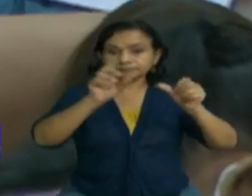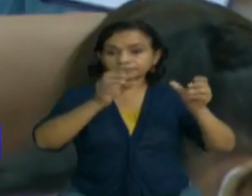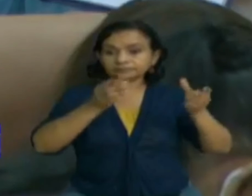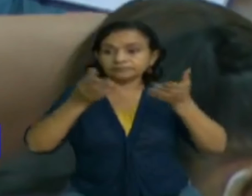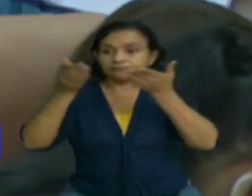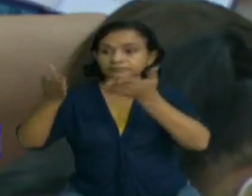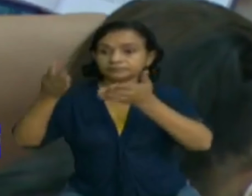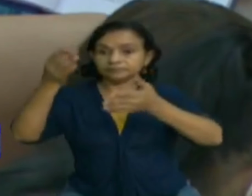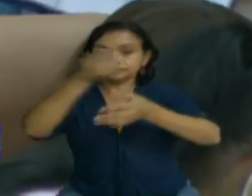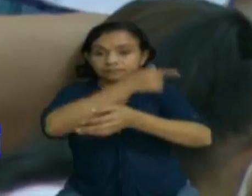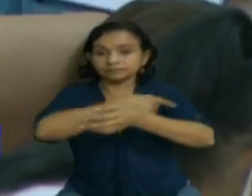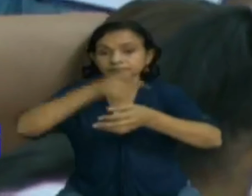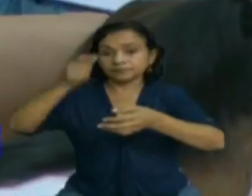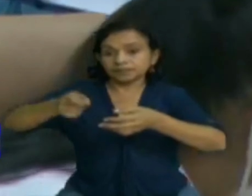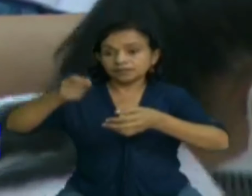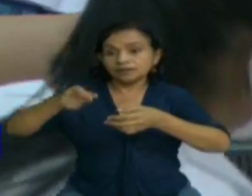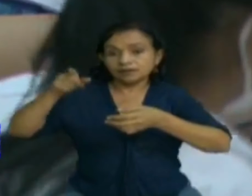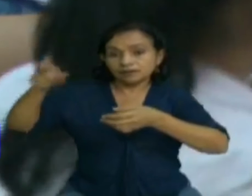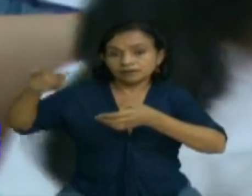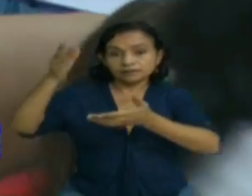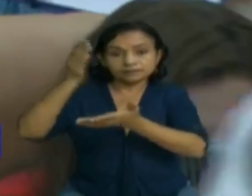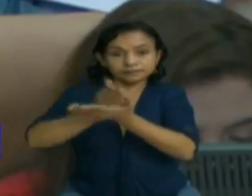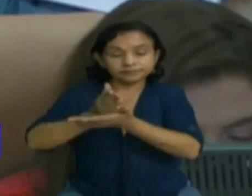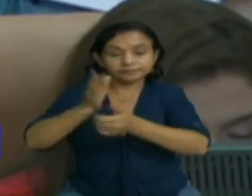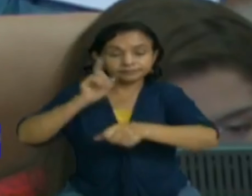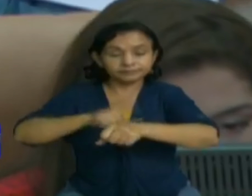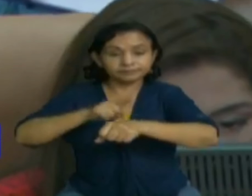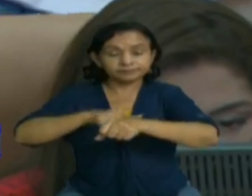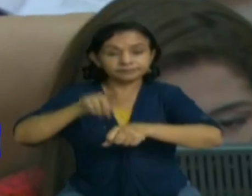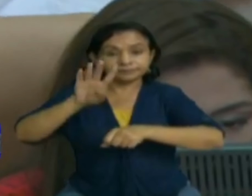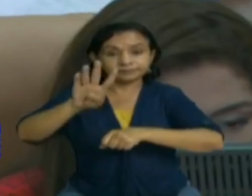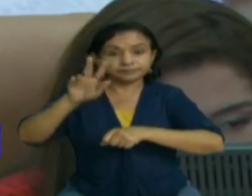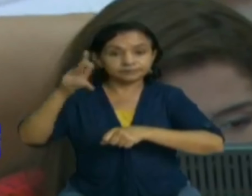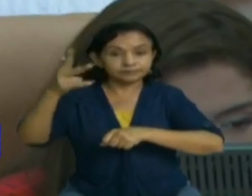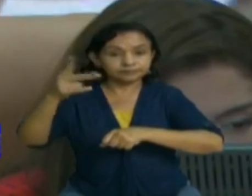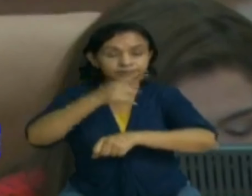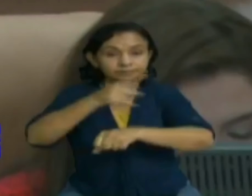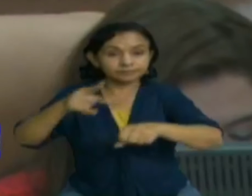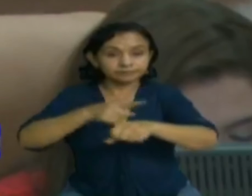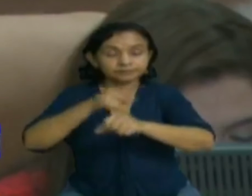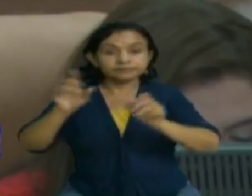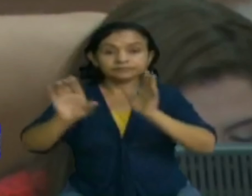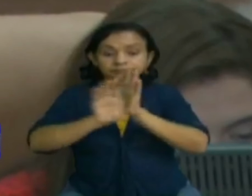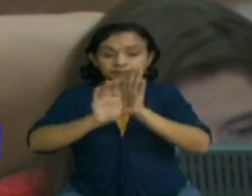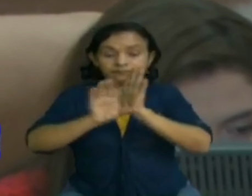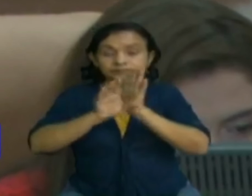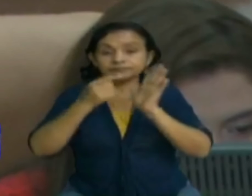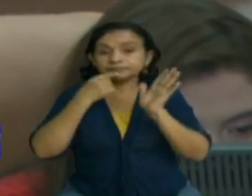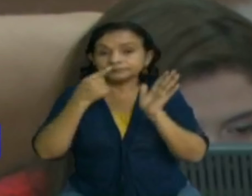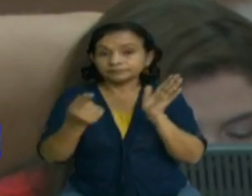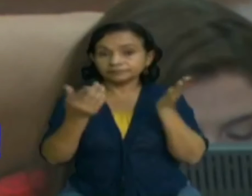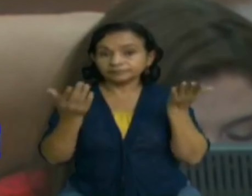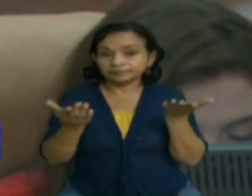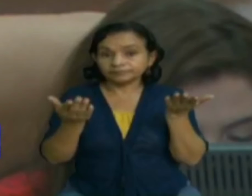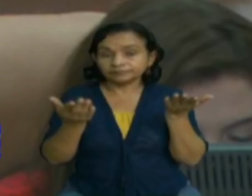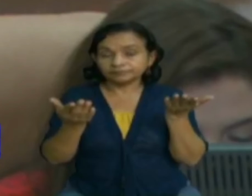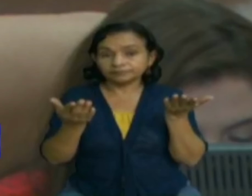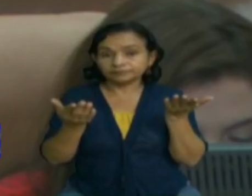orden del juez en el plazo de las 48 horas constitucionales. Así que no